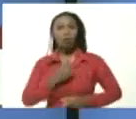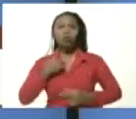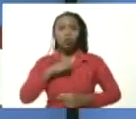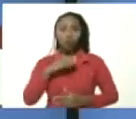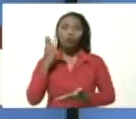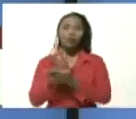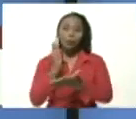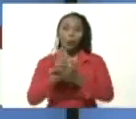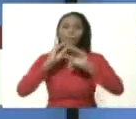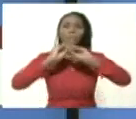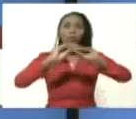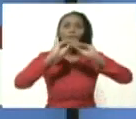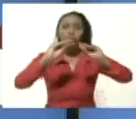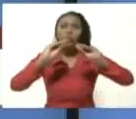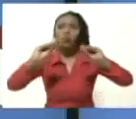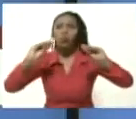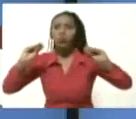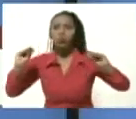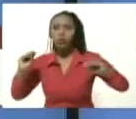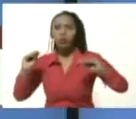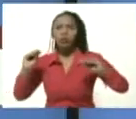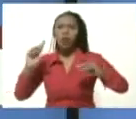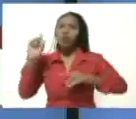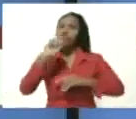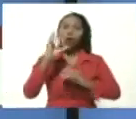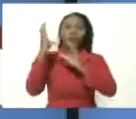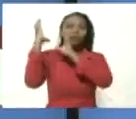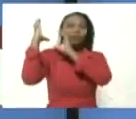hecho. No es un cargo.